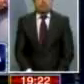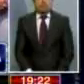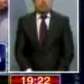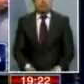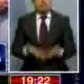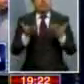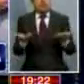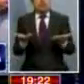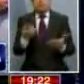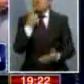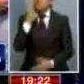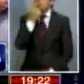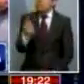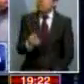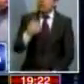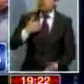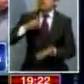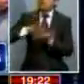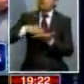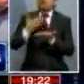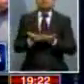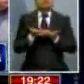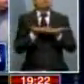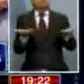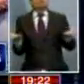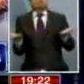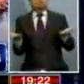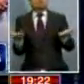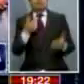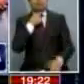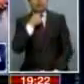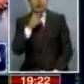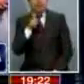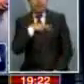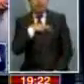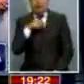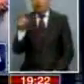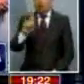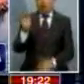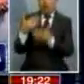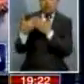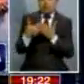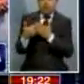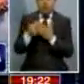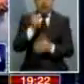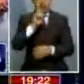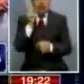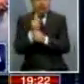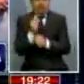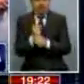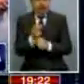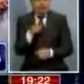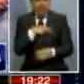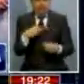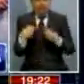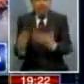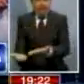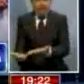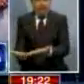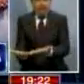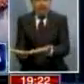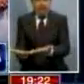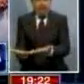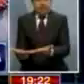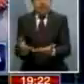Entonces, ¿cómo estamos? ¿Queremos premiar a los que no estudian, a los que no trabajan? ¿O